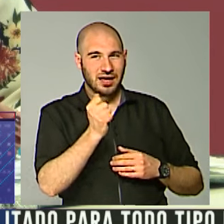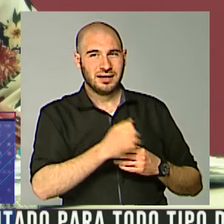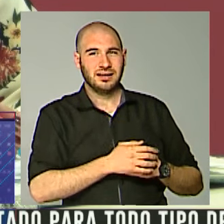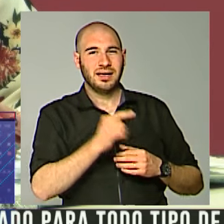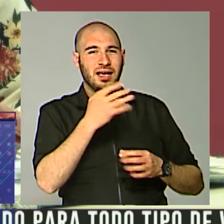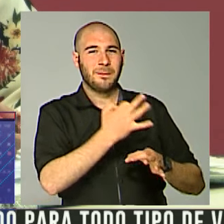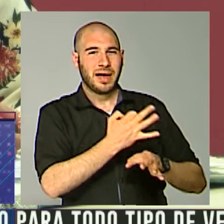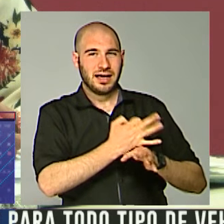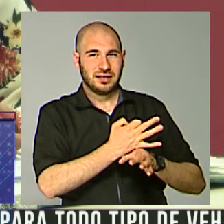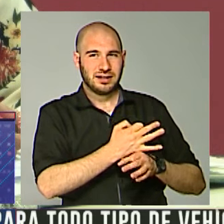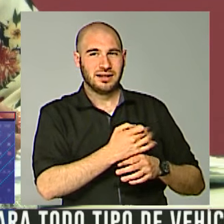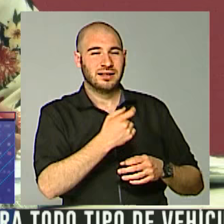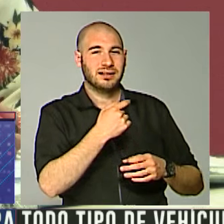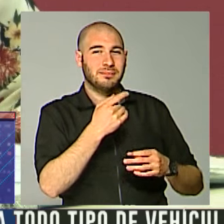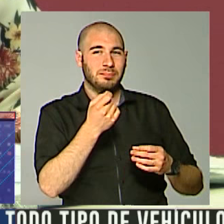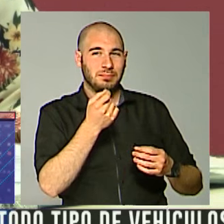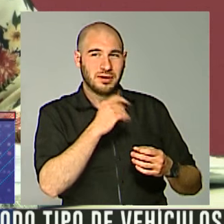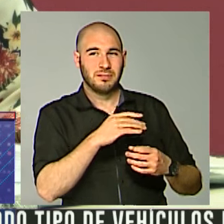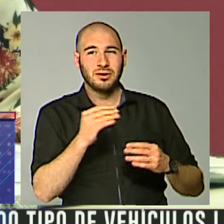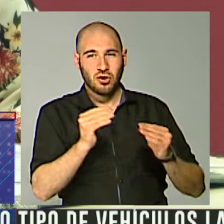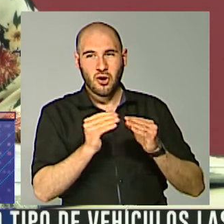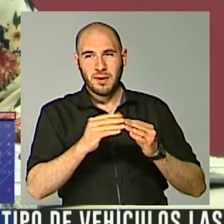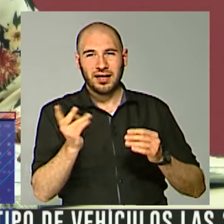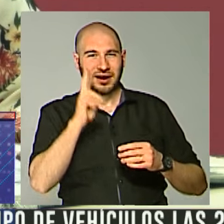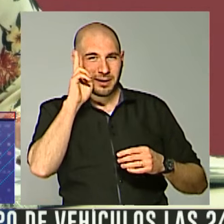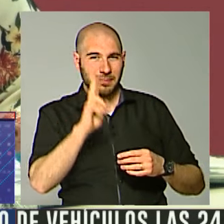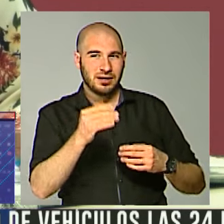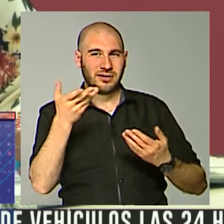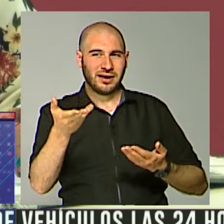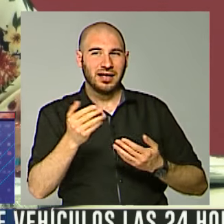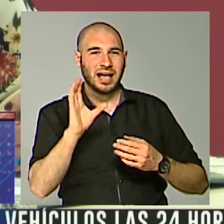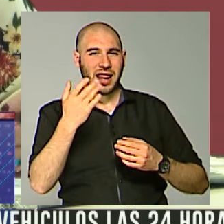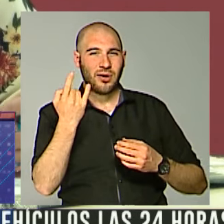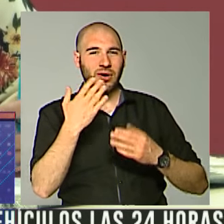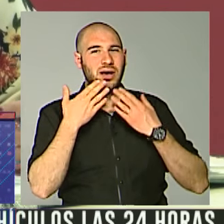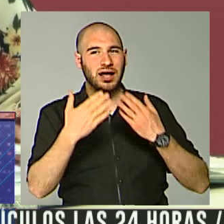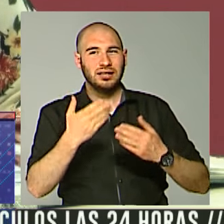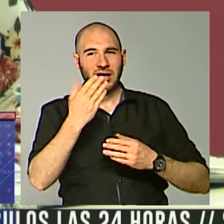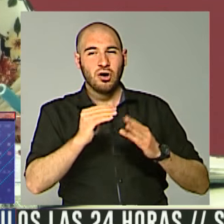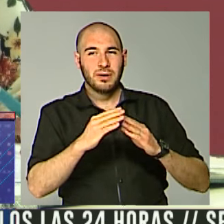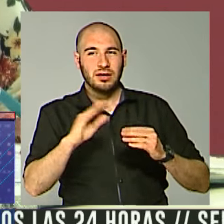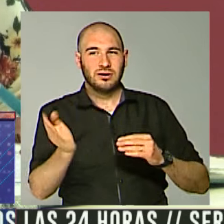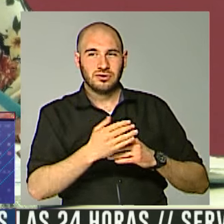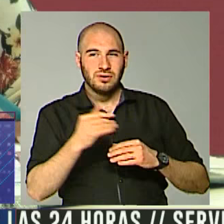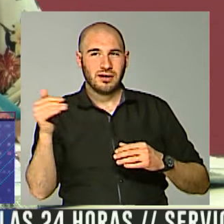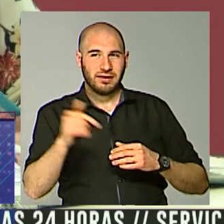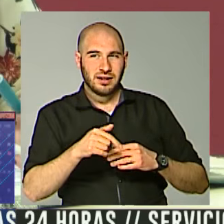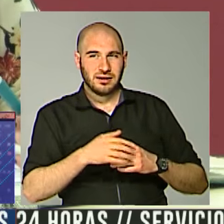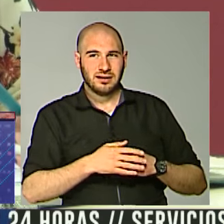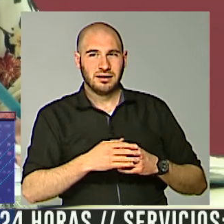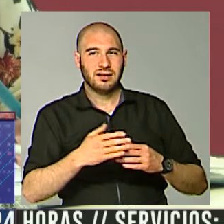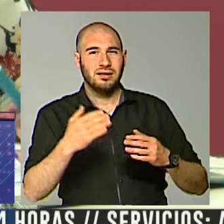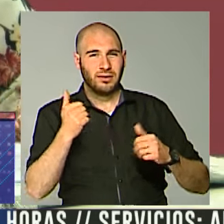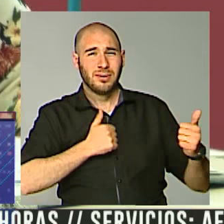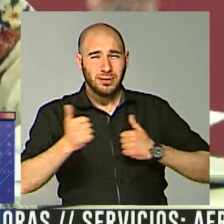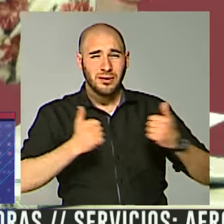Beninati, maestra que vino de algún modo a ser cómplice de este homenaje nuestro de la gente de Señalú. Le agradecemos a todos nuestros compañeros que estuvieron trabajando y mucho